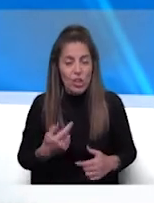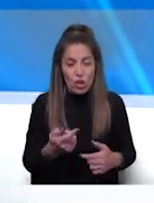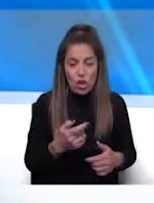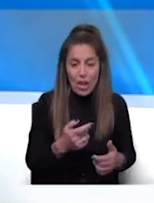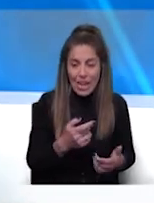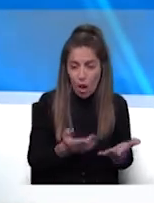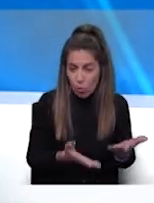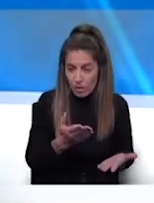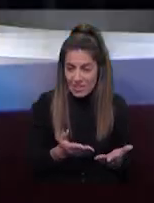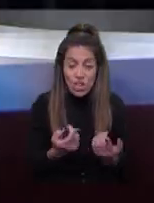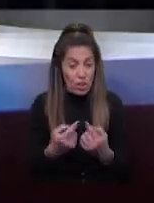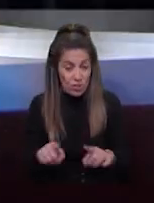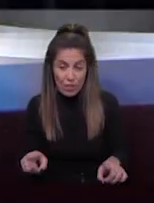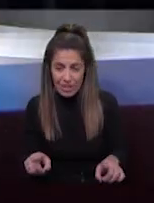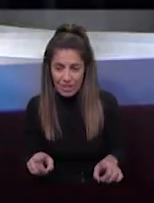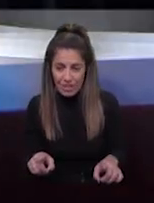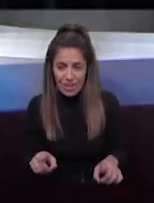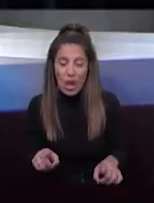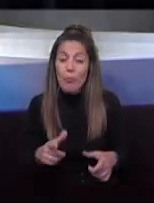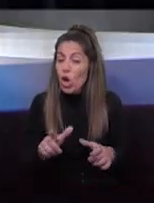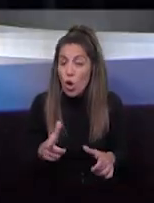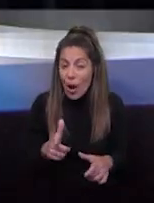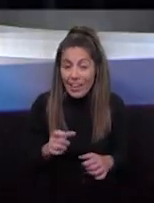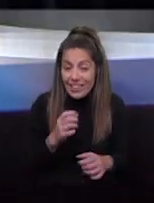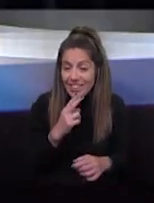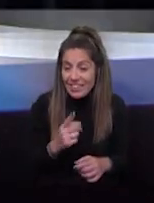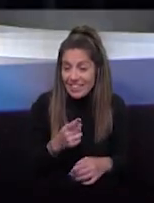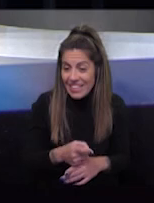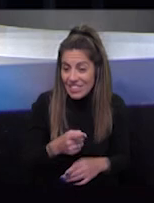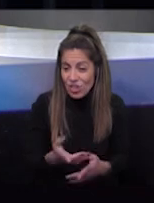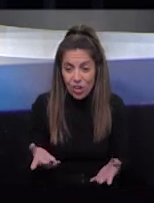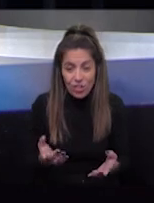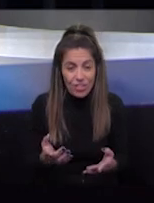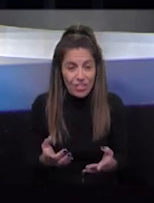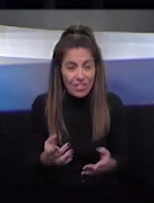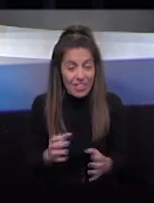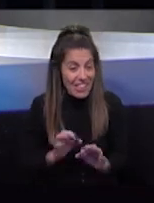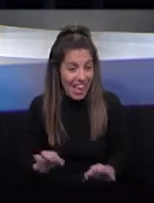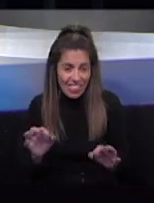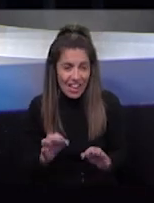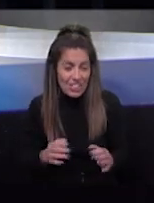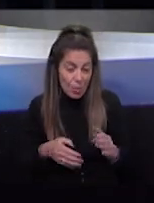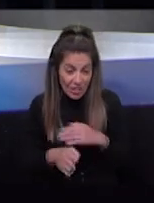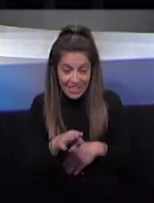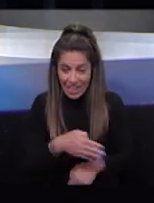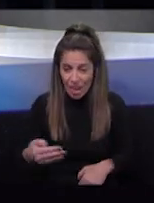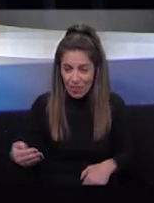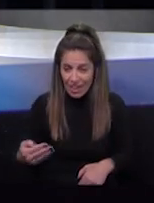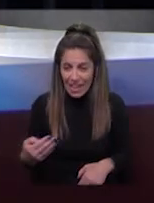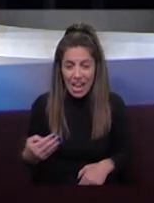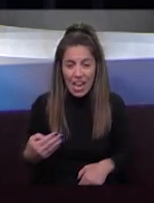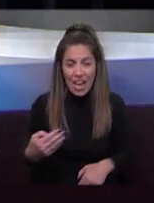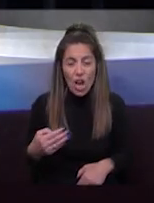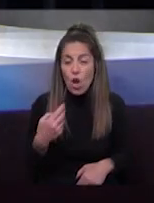funcional y ético, en ninguno de esos casos hay ninguna resolución. Ni una sola. Si entras a la página de ajuste, lo único que está es